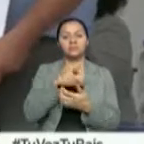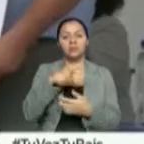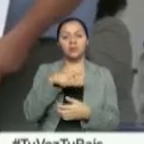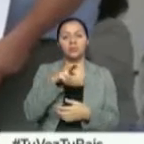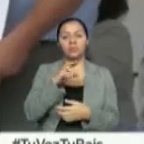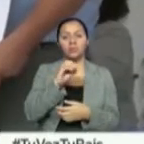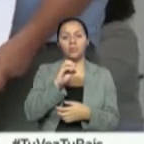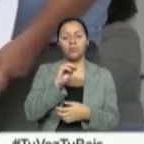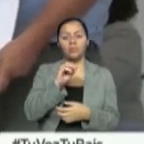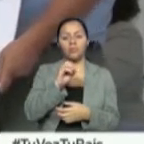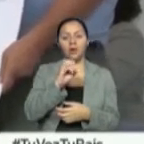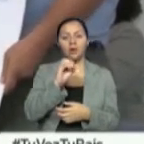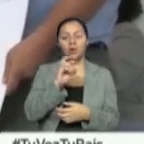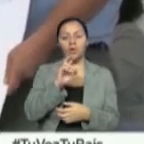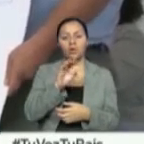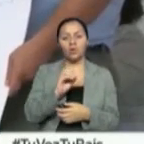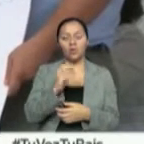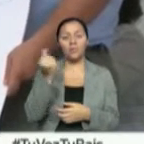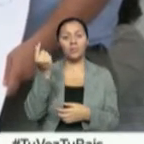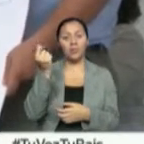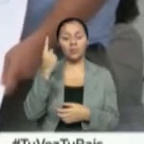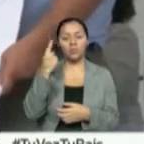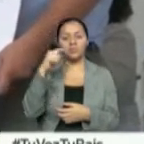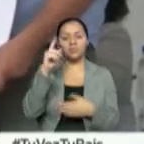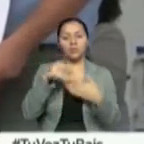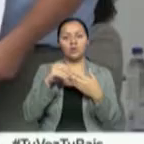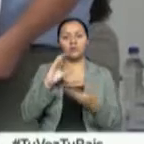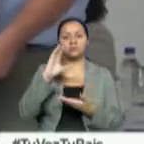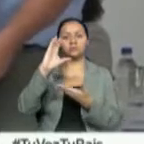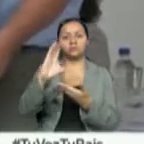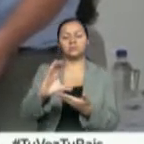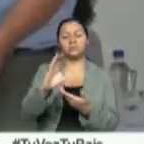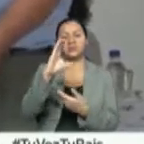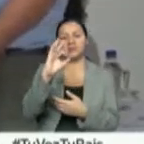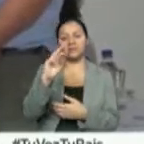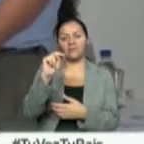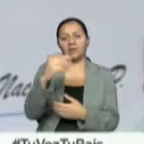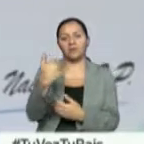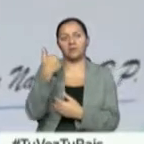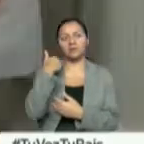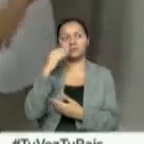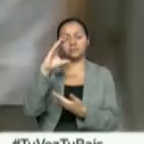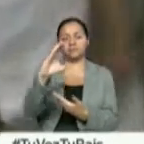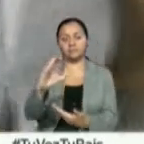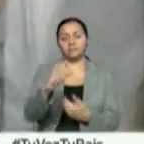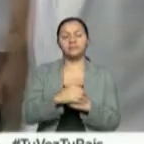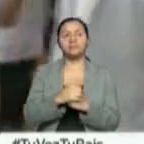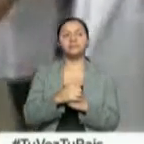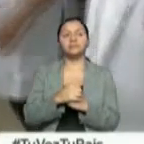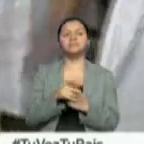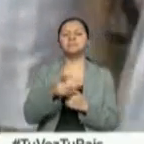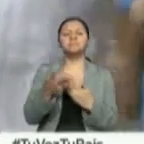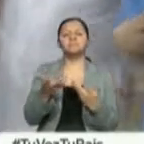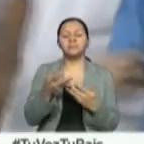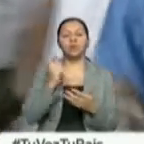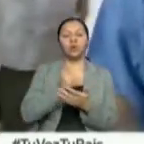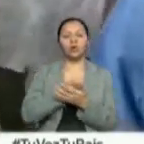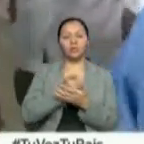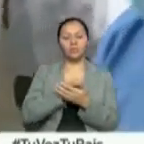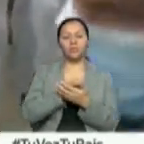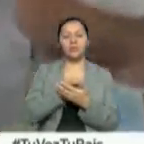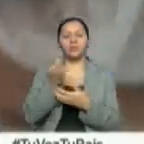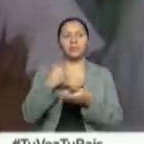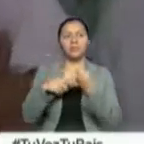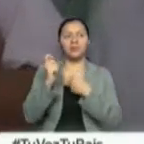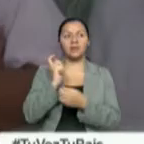oro por un monto de 1 millón de dólares por parte de la corporación financiera nacional cfn esto para la compra y exportación